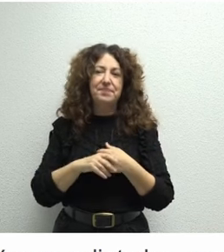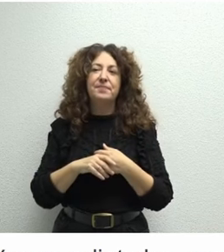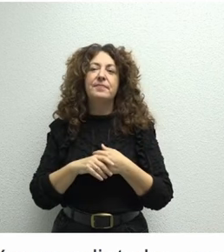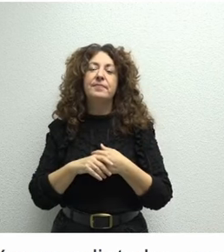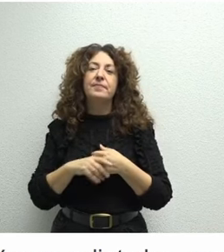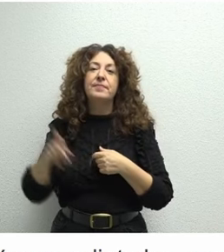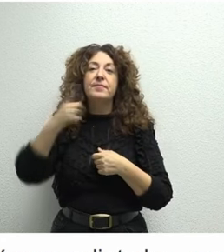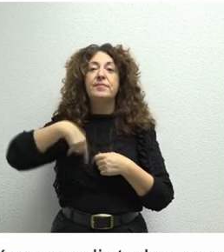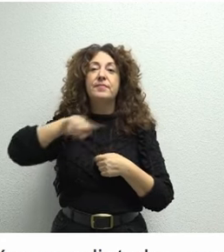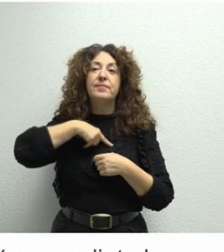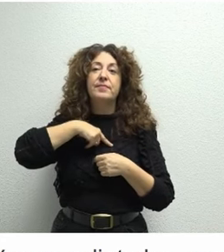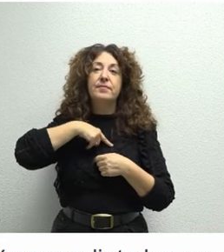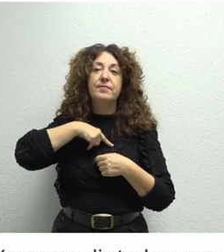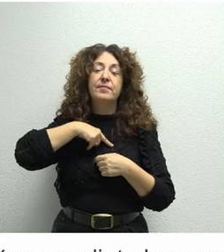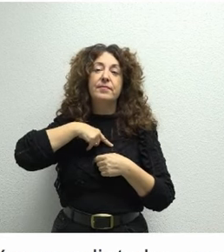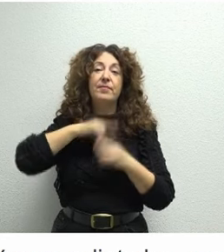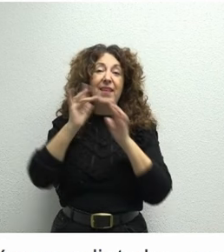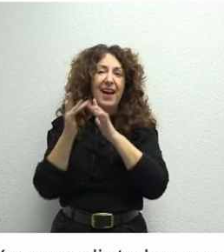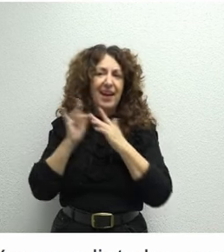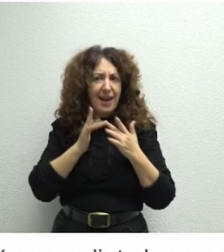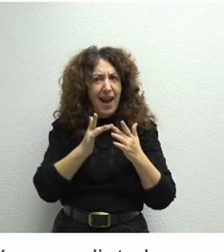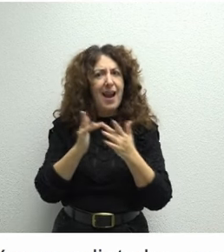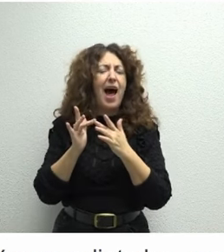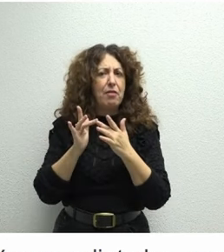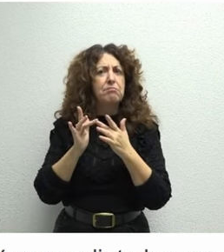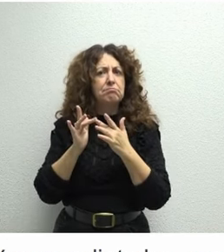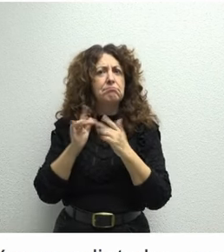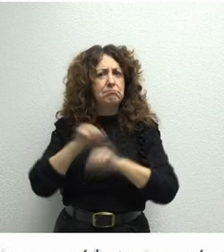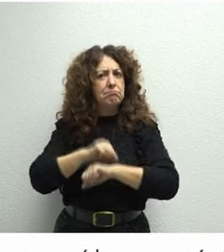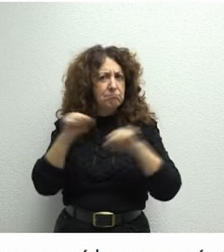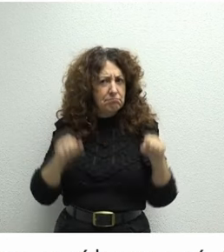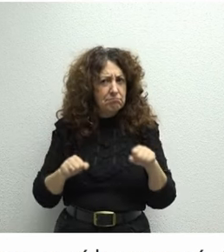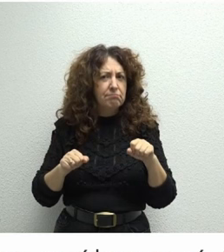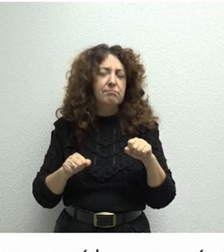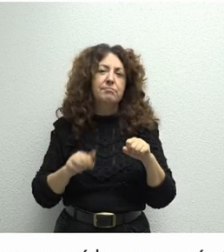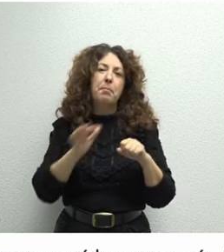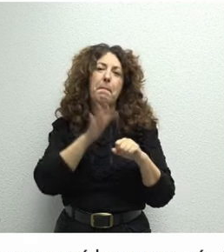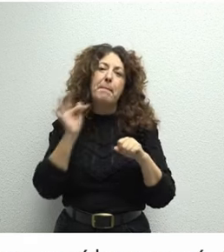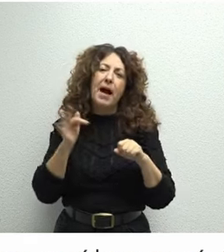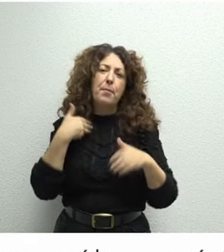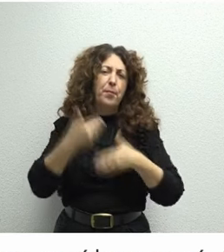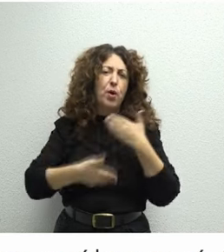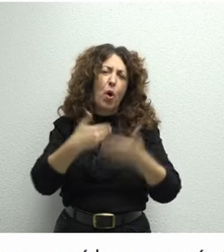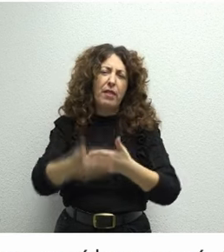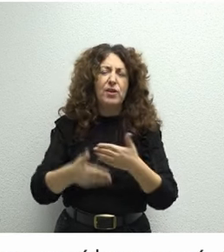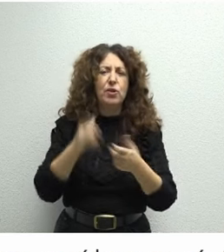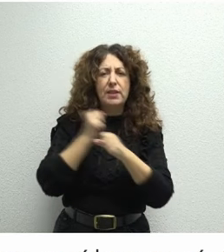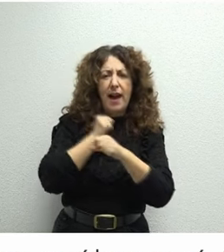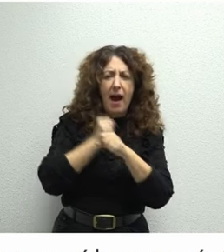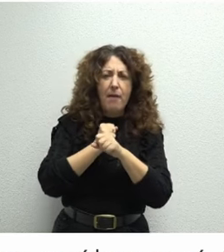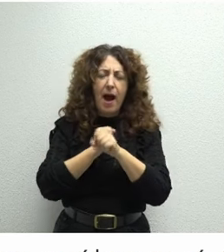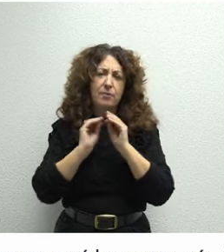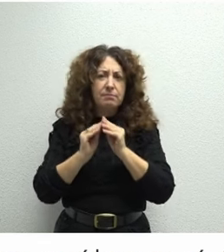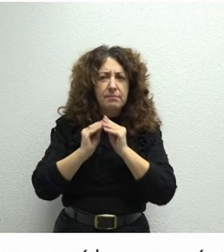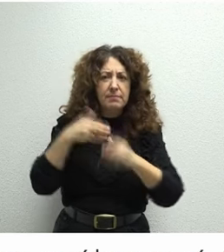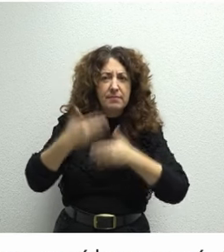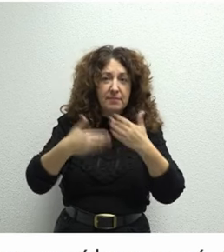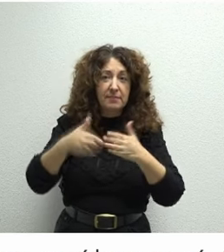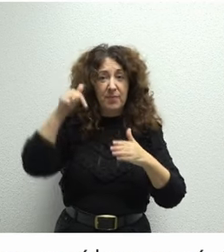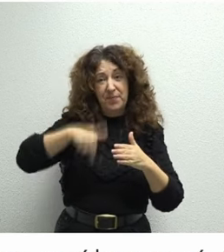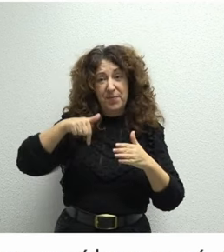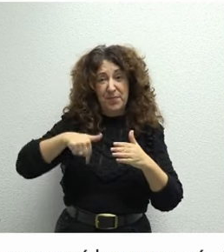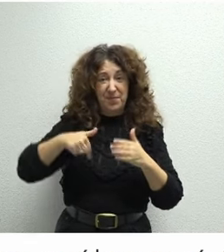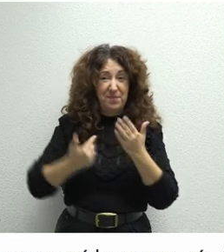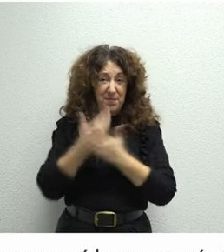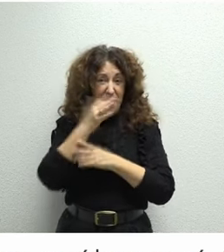además de consolidar esta esta relación no en la puesta en marcha de de procedimientos de trabajo no muchos de los cuales han estado nombrando aquí a